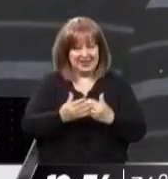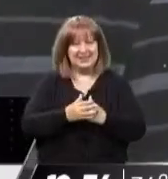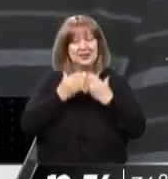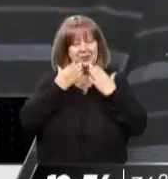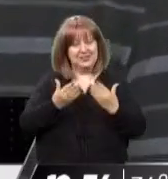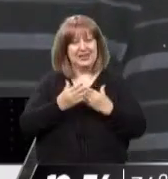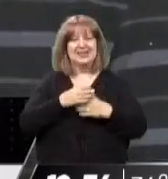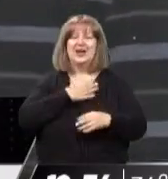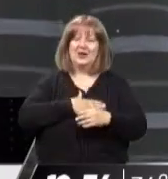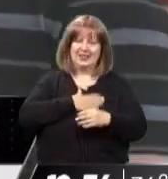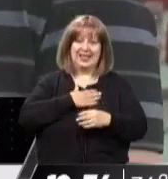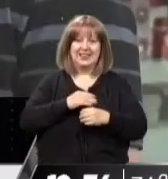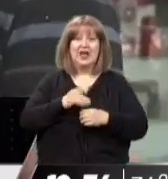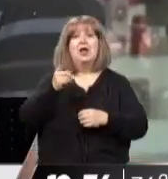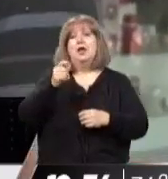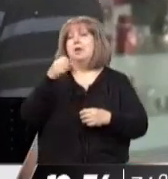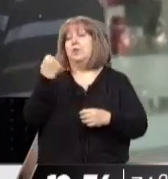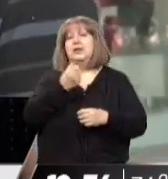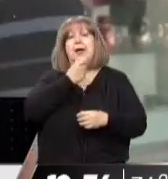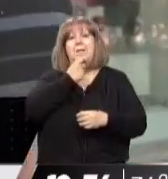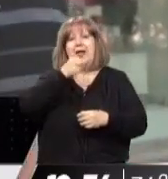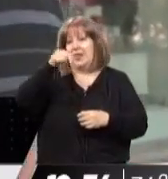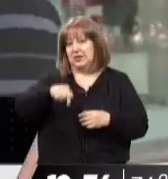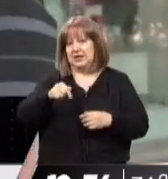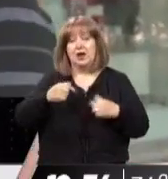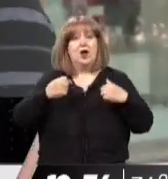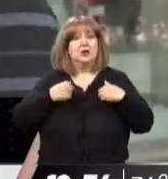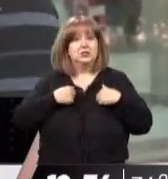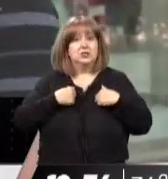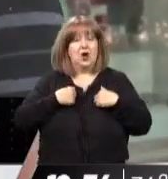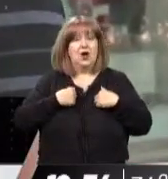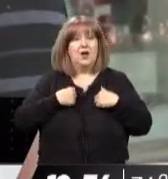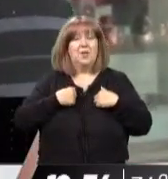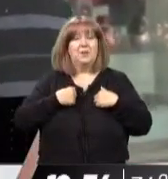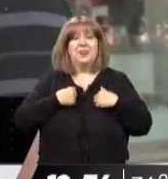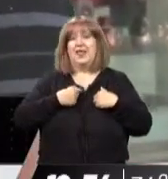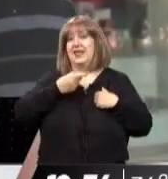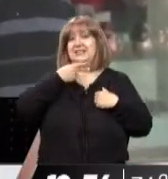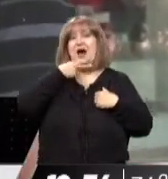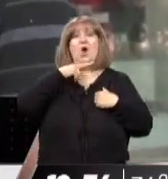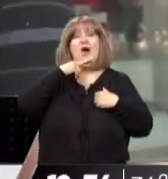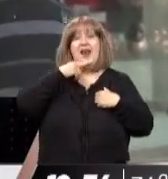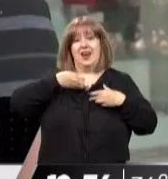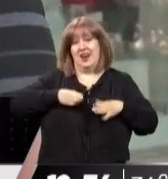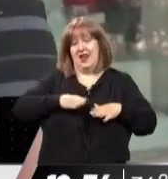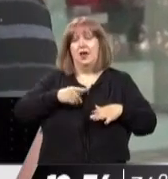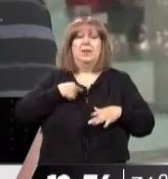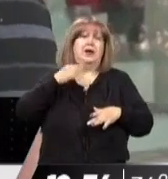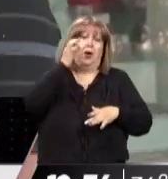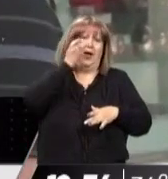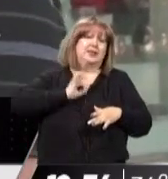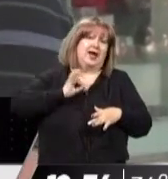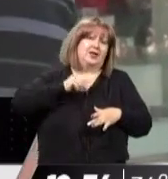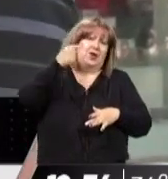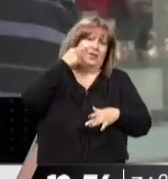todo, es una alegría. Lo más importante es que son mendocinos. Sí, yo quiero aclarar una cosa, yo soy sanjuanino, pero hace más de 20 años que